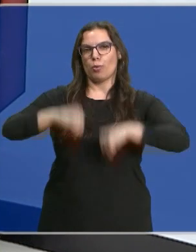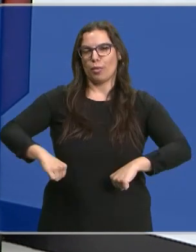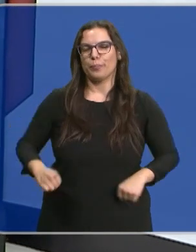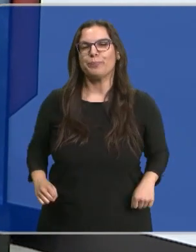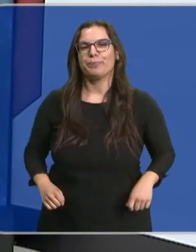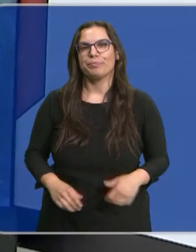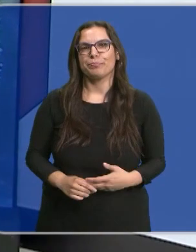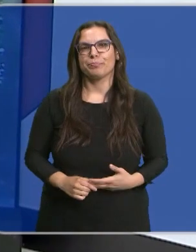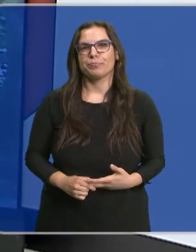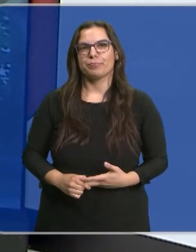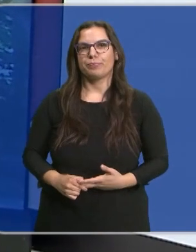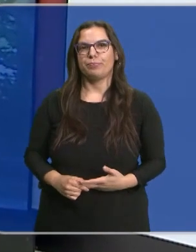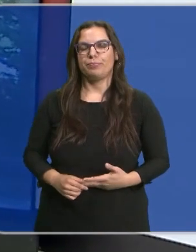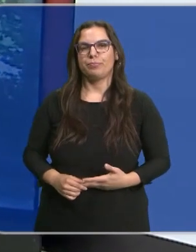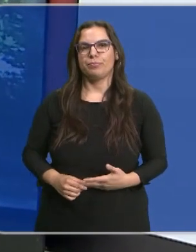Daniel de la Fuente.